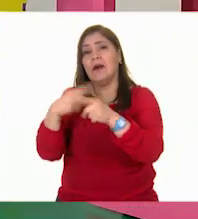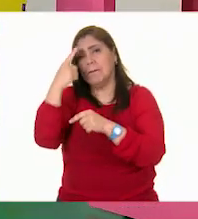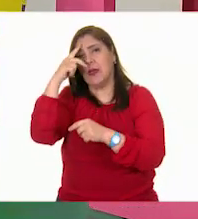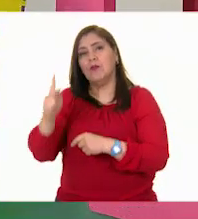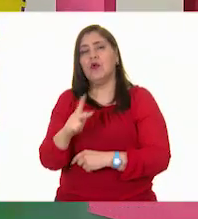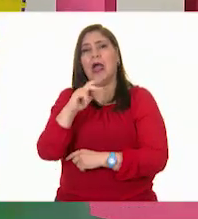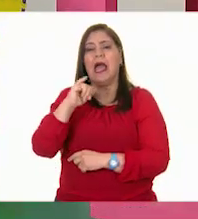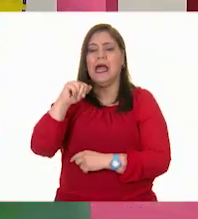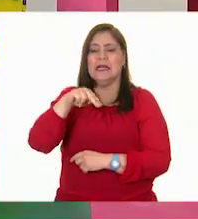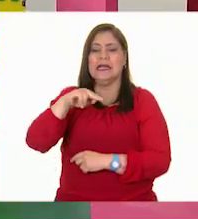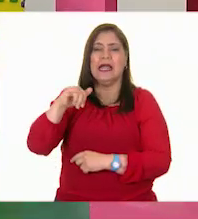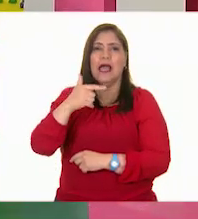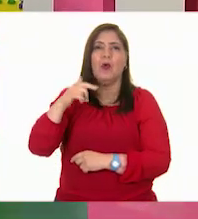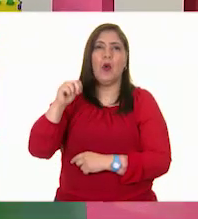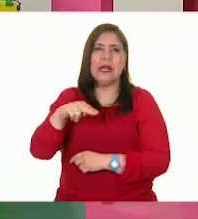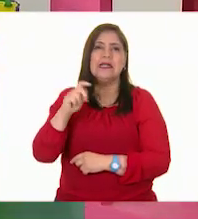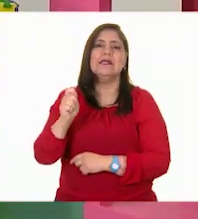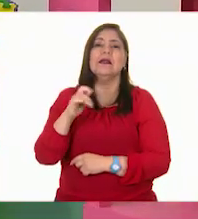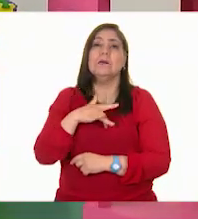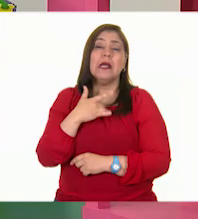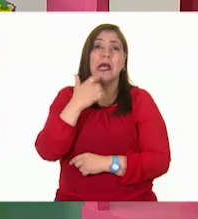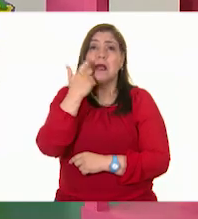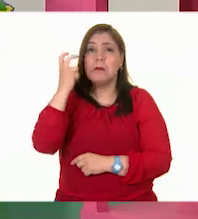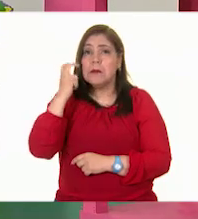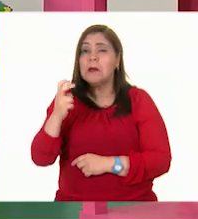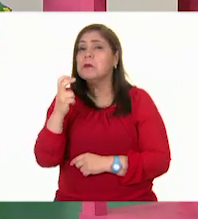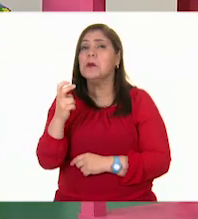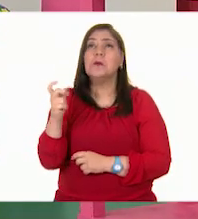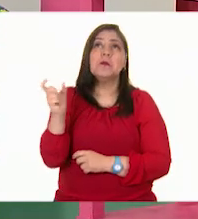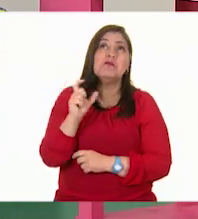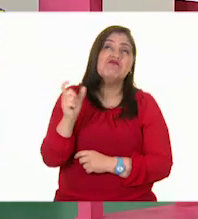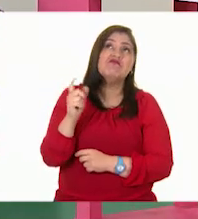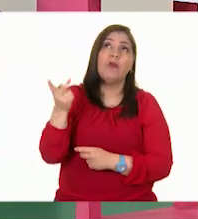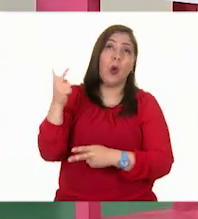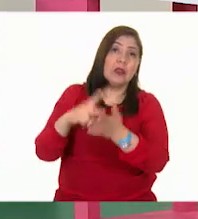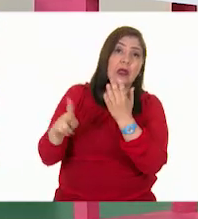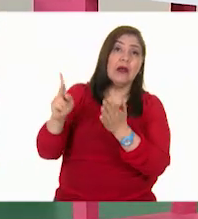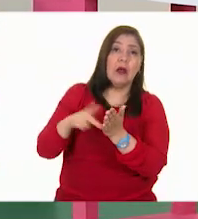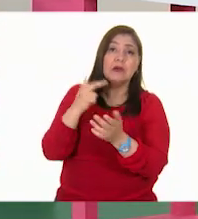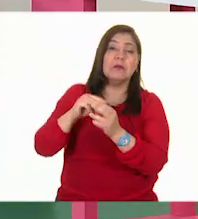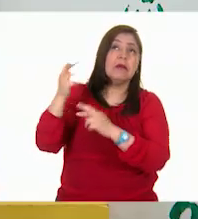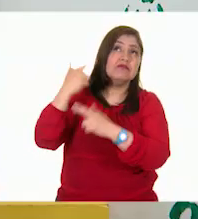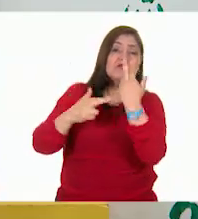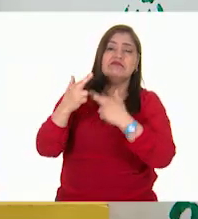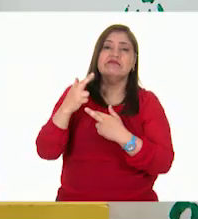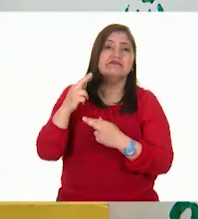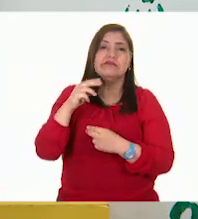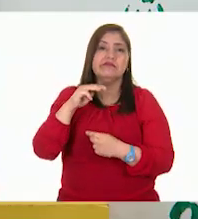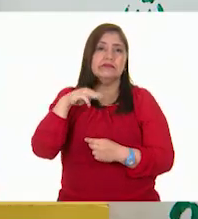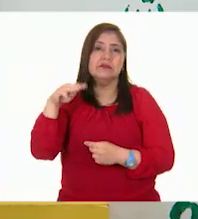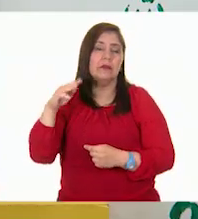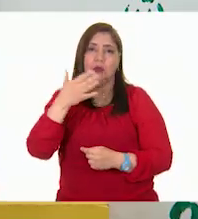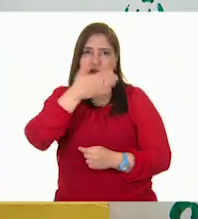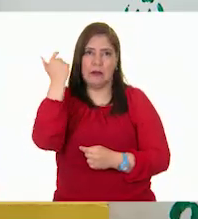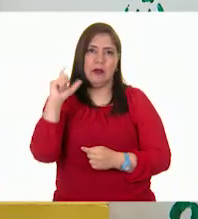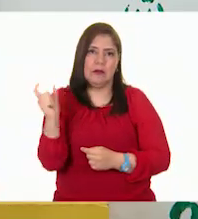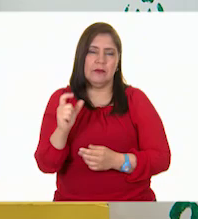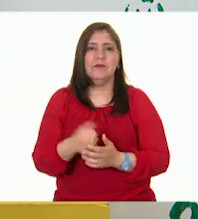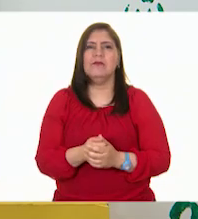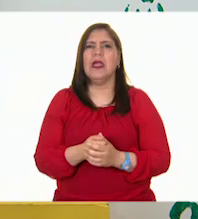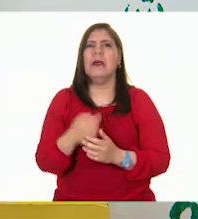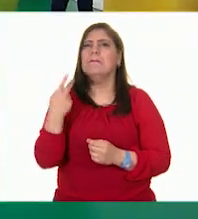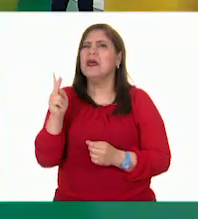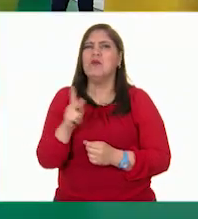sabe cuándo podrá viajar. ¿Qué tal, verdad? Oigan, ¿dónde está el pueblo de su familia? ¿Lo